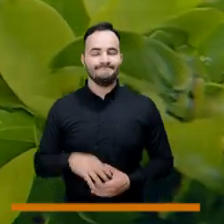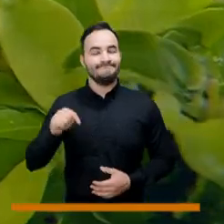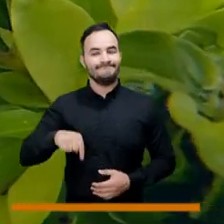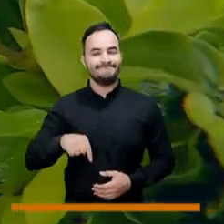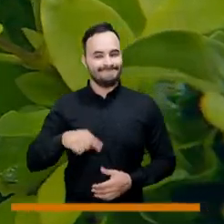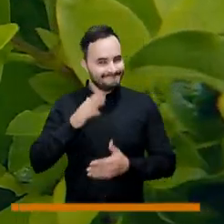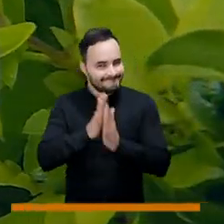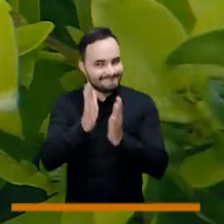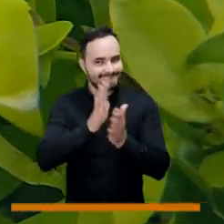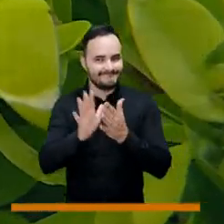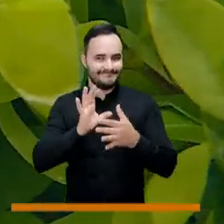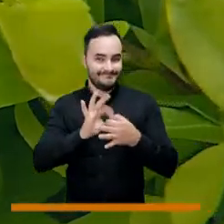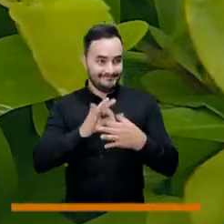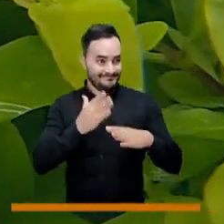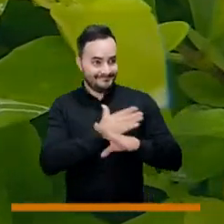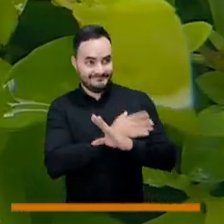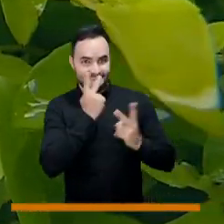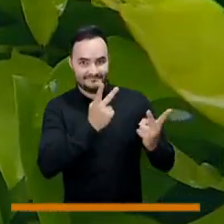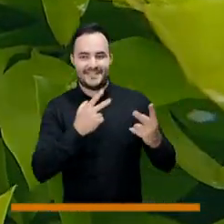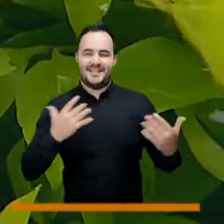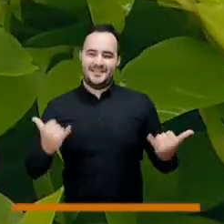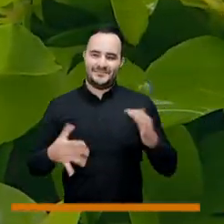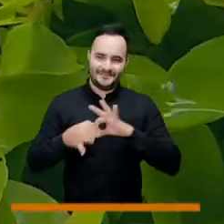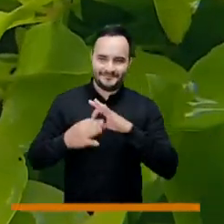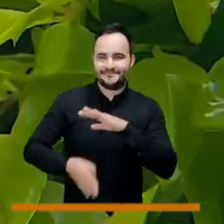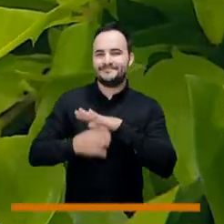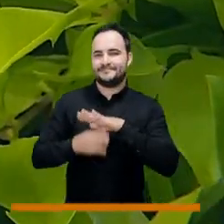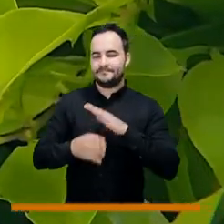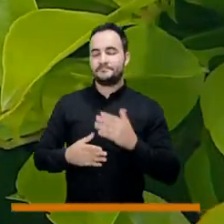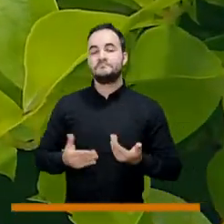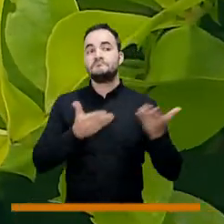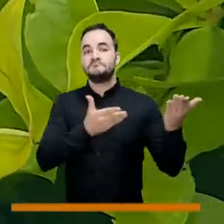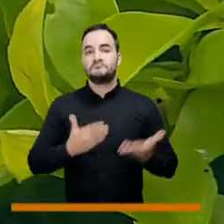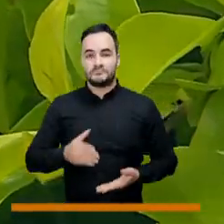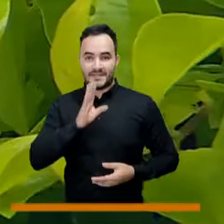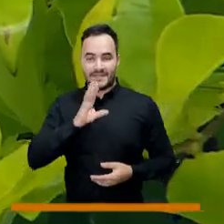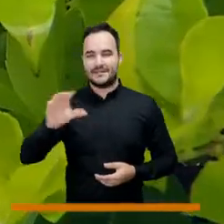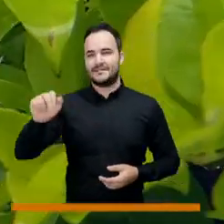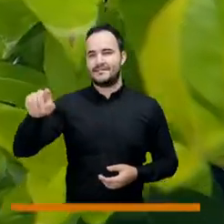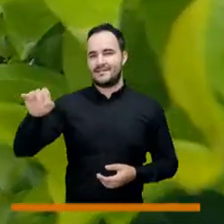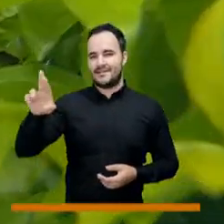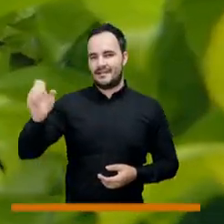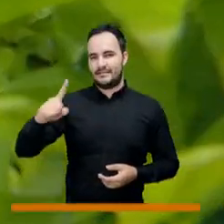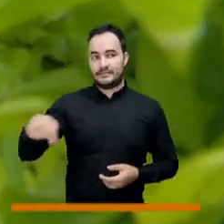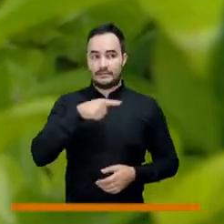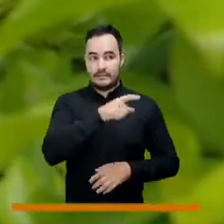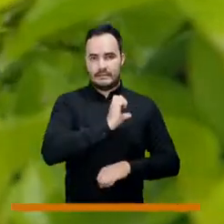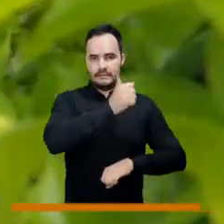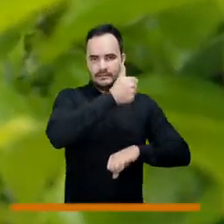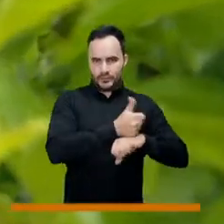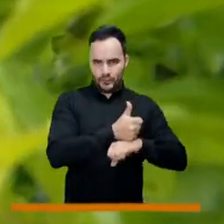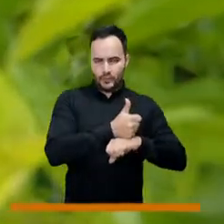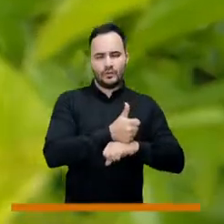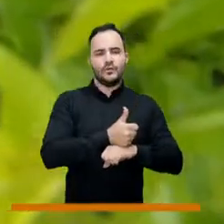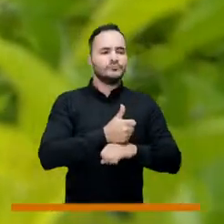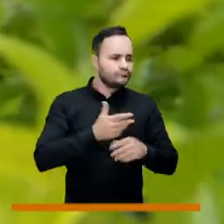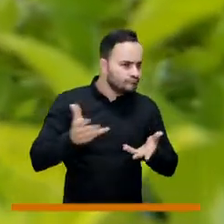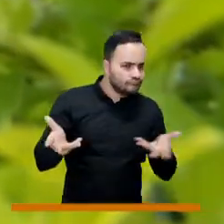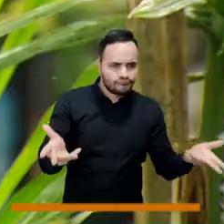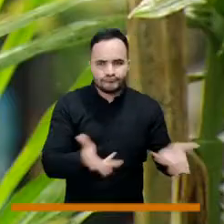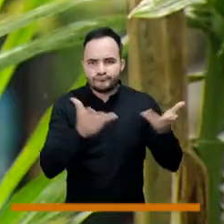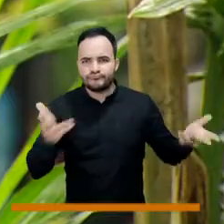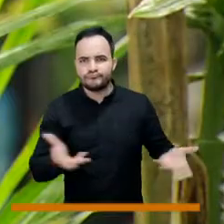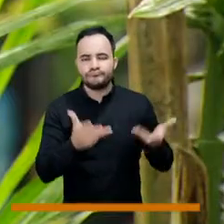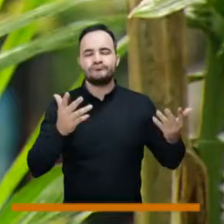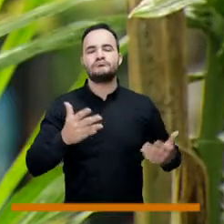Y continuamos en De Frente a la Gente con nuestro siguiente invitado, Andrés Moure, director académico del Pequeño